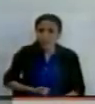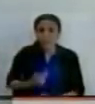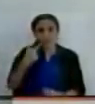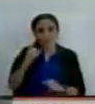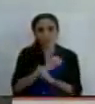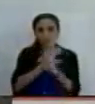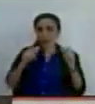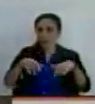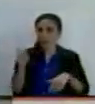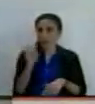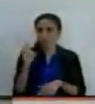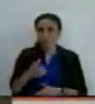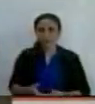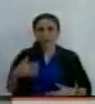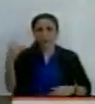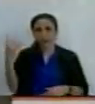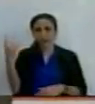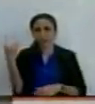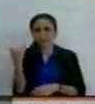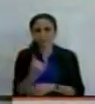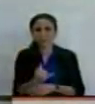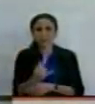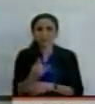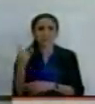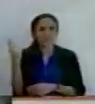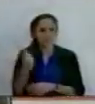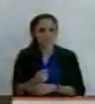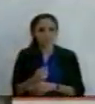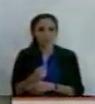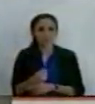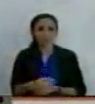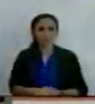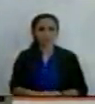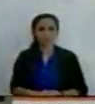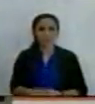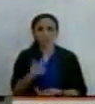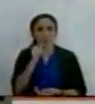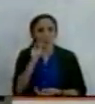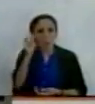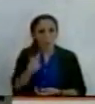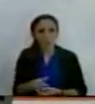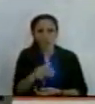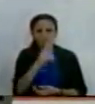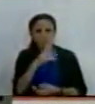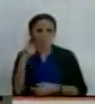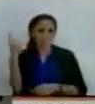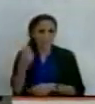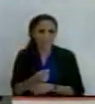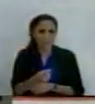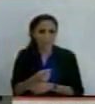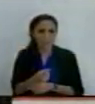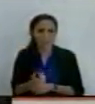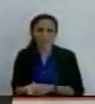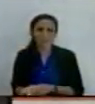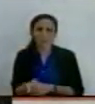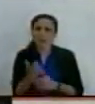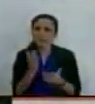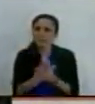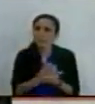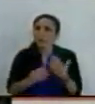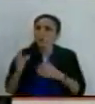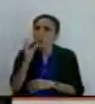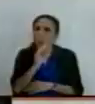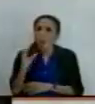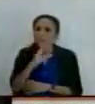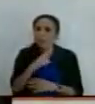en Venezuela hay una narcodictadura. Andrés Pastrana hablando de narcodictadura, un tipo que es de los que ha provocado que Colombia sea la